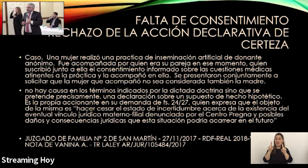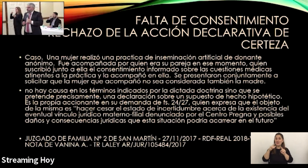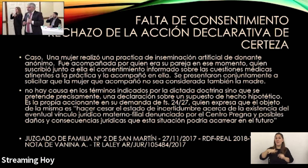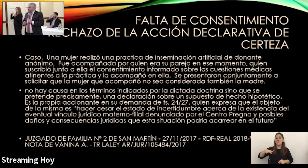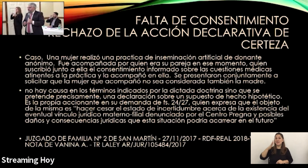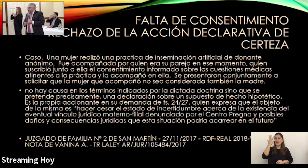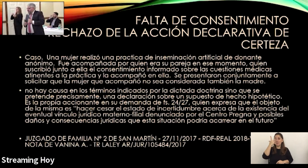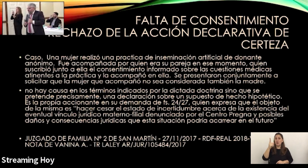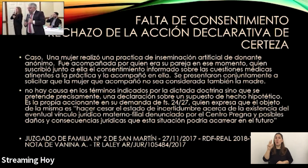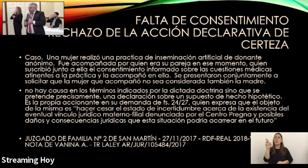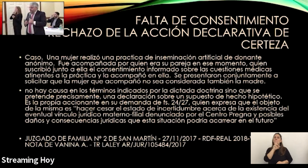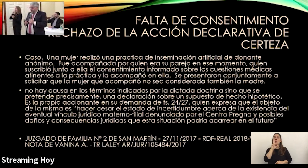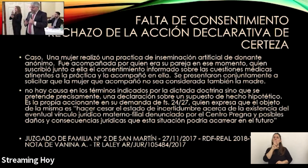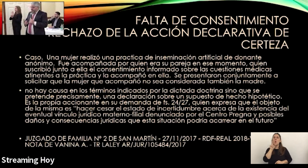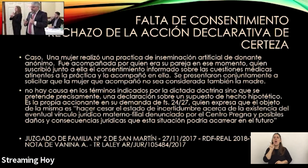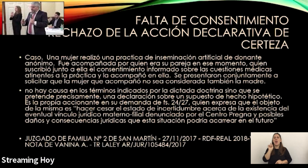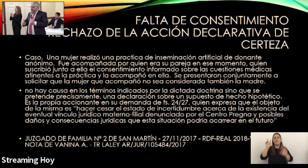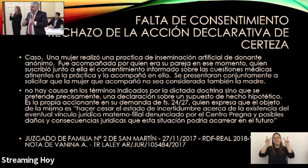que acompañaba.